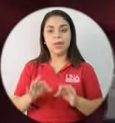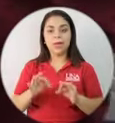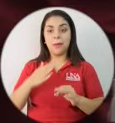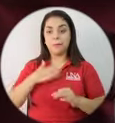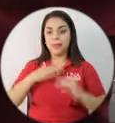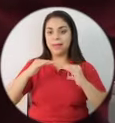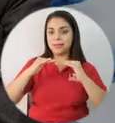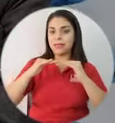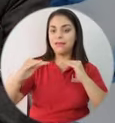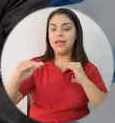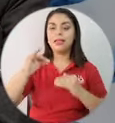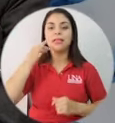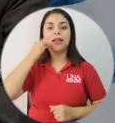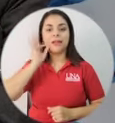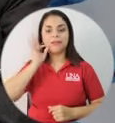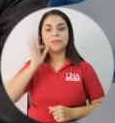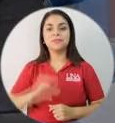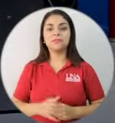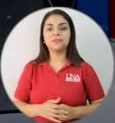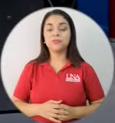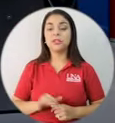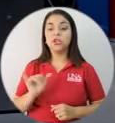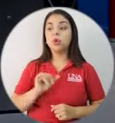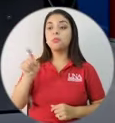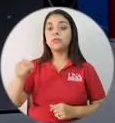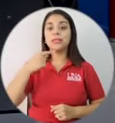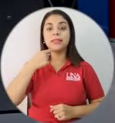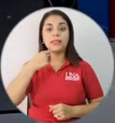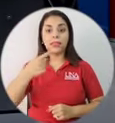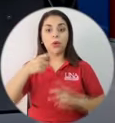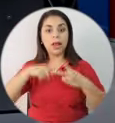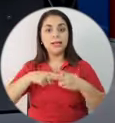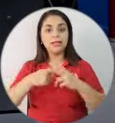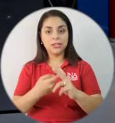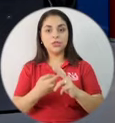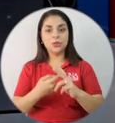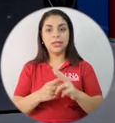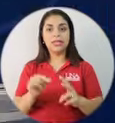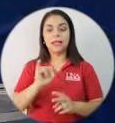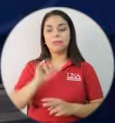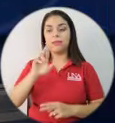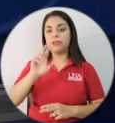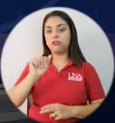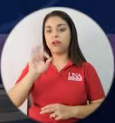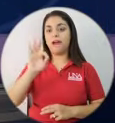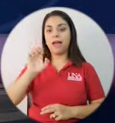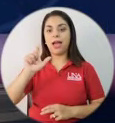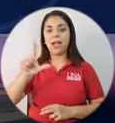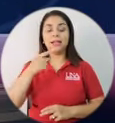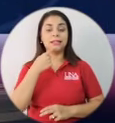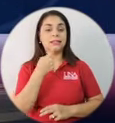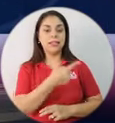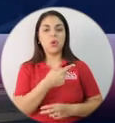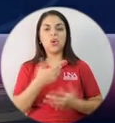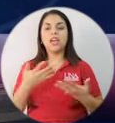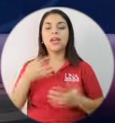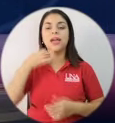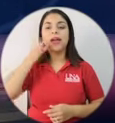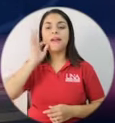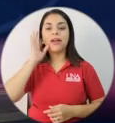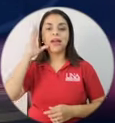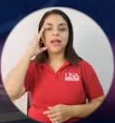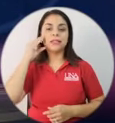la calidad del café que yo abastezco. Y como usted decía al inicio y también don Rafael Díaz en el bloque anterior lo mencionó, no olvidar que el café es